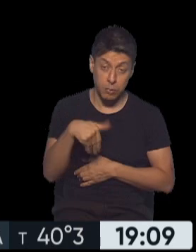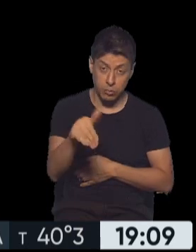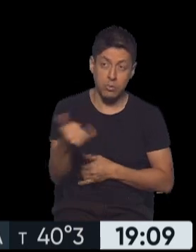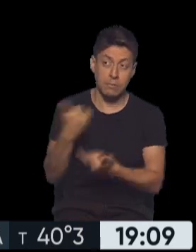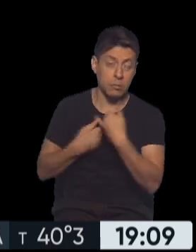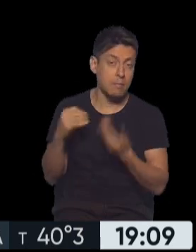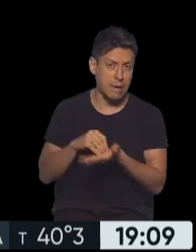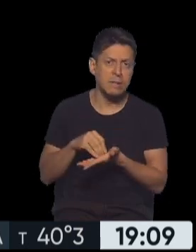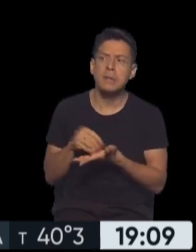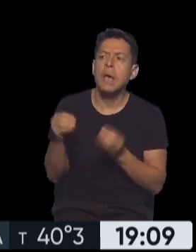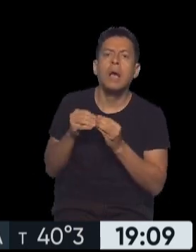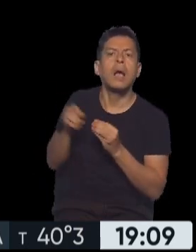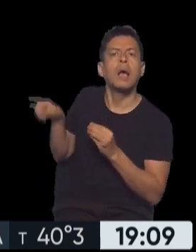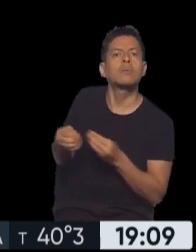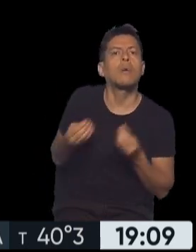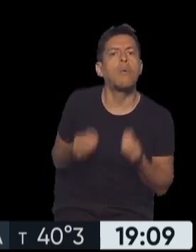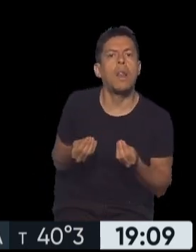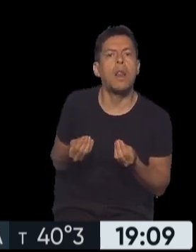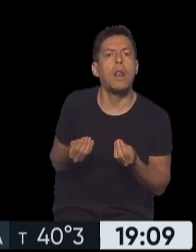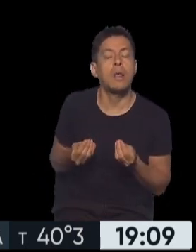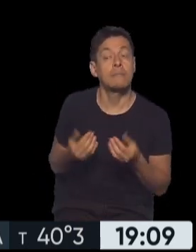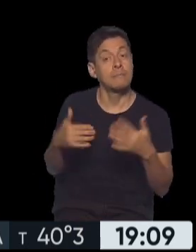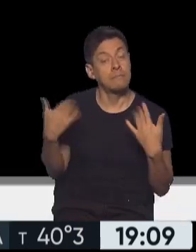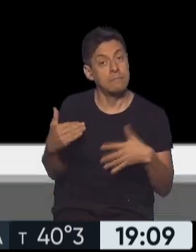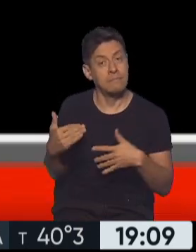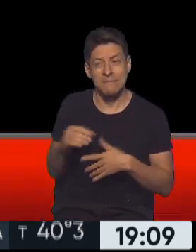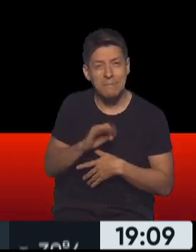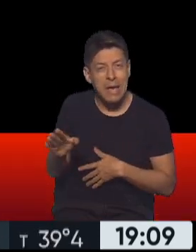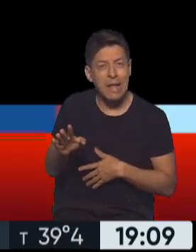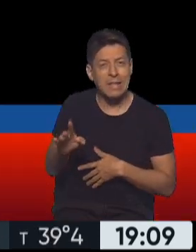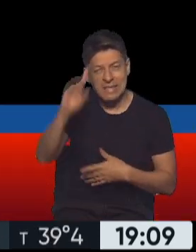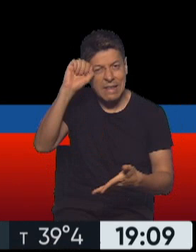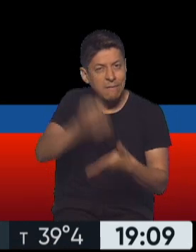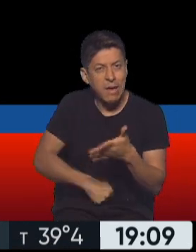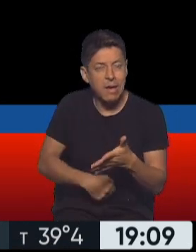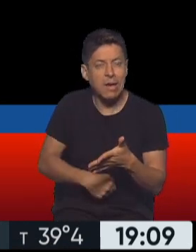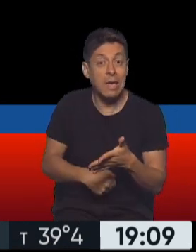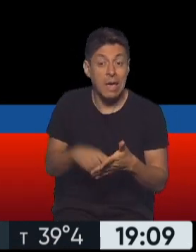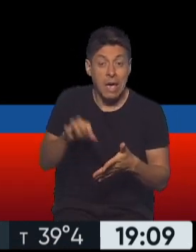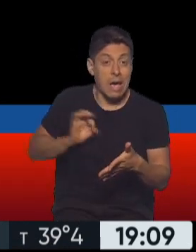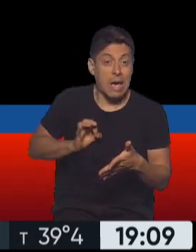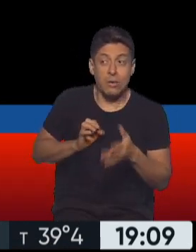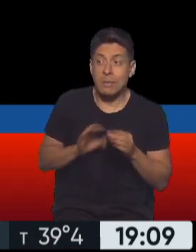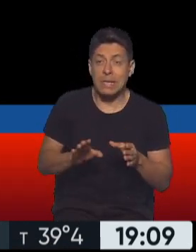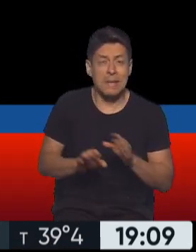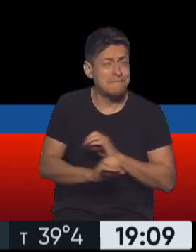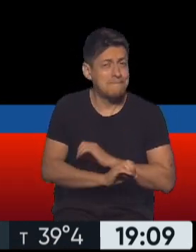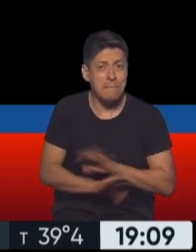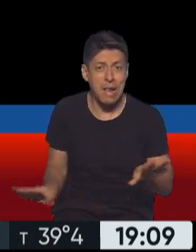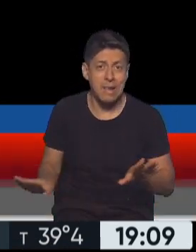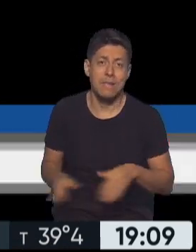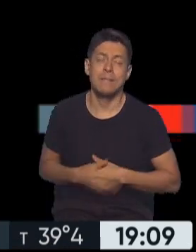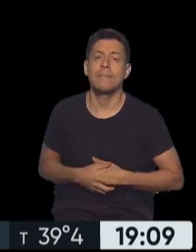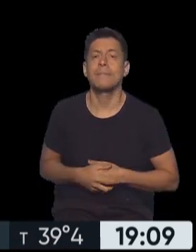motivación, si puede existir alguna motivación para una respuesta así de salvaje y un comienzo del año de la peor manera, con una tragedia.